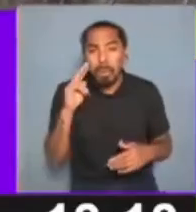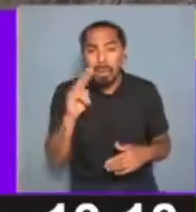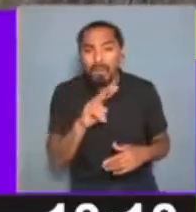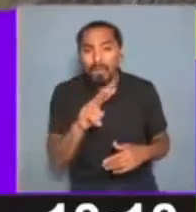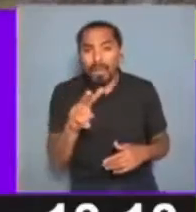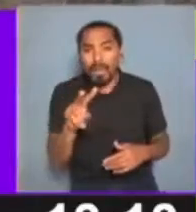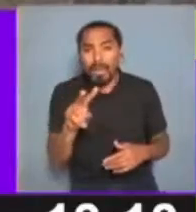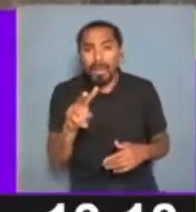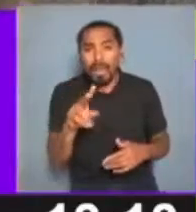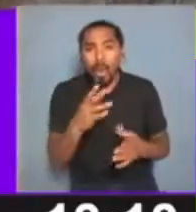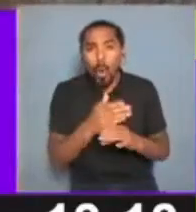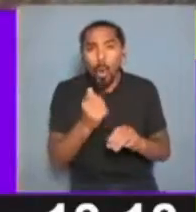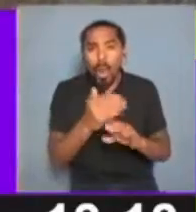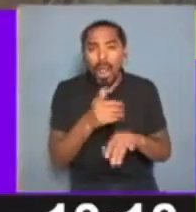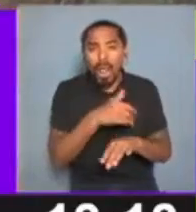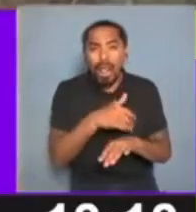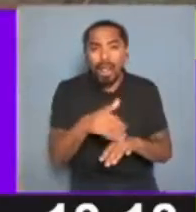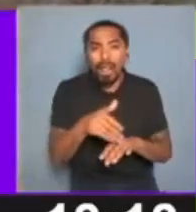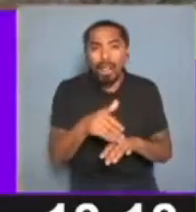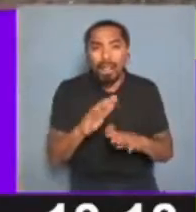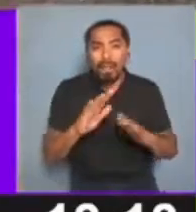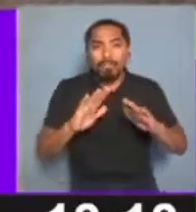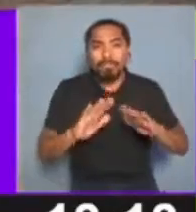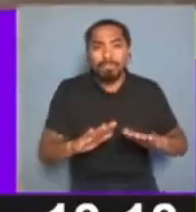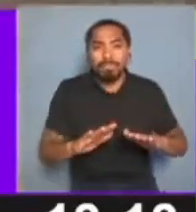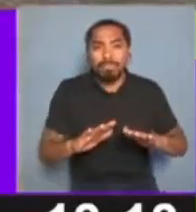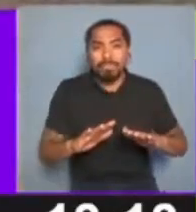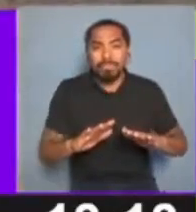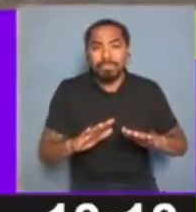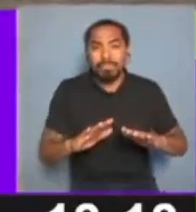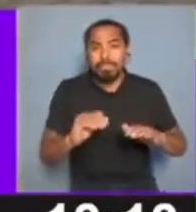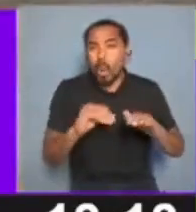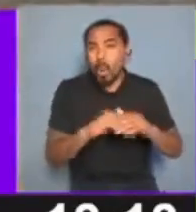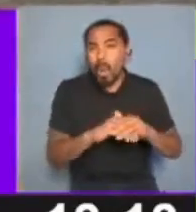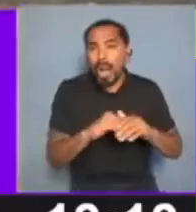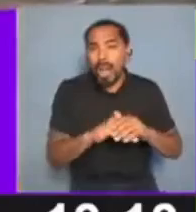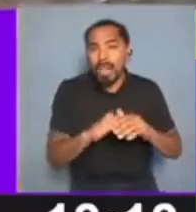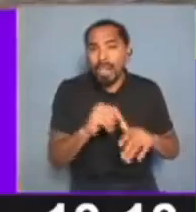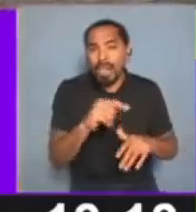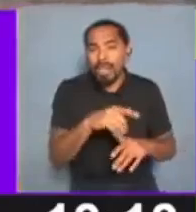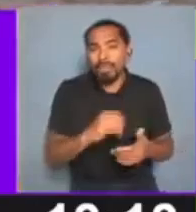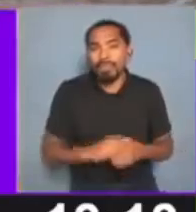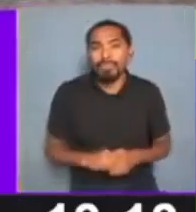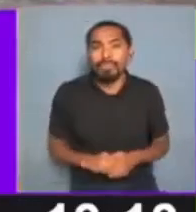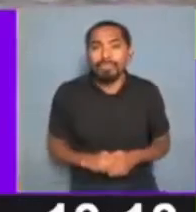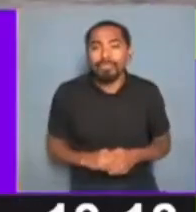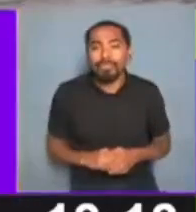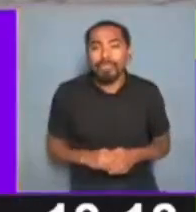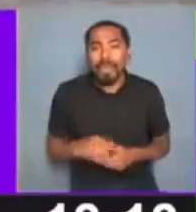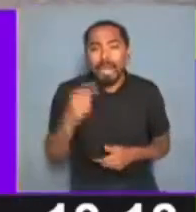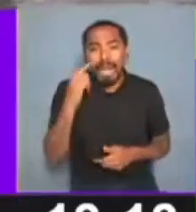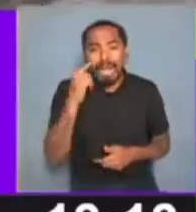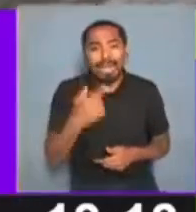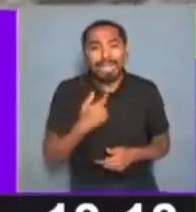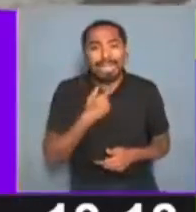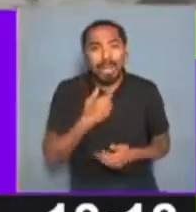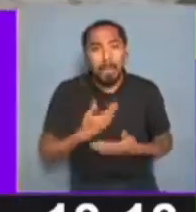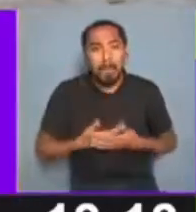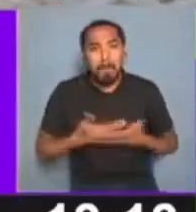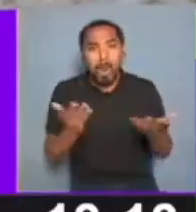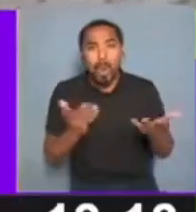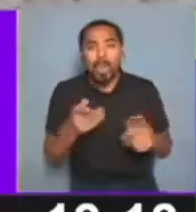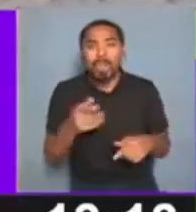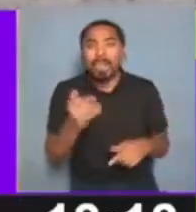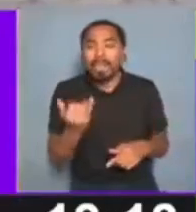unidades no han salido a prestar servicio por el horario de la tarde. Eso es lo que queríamos informar, Mariana, porque